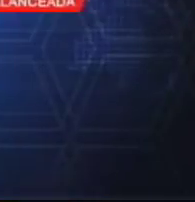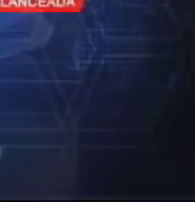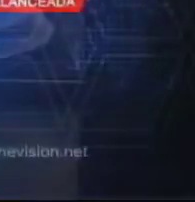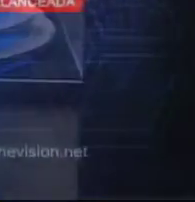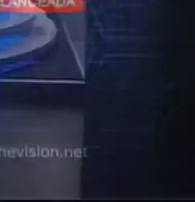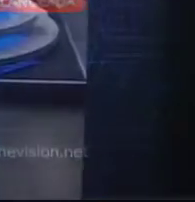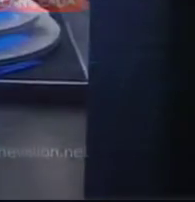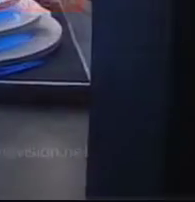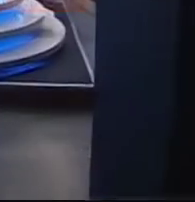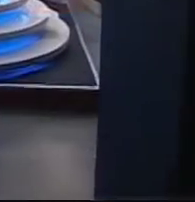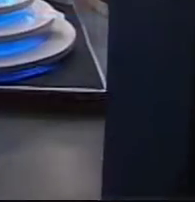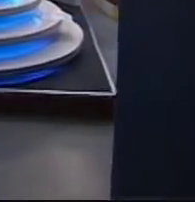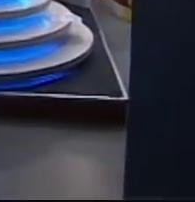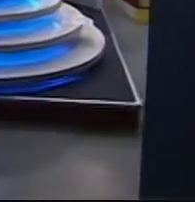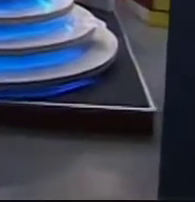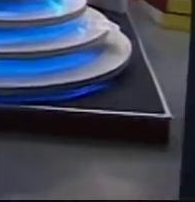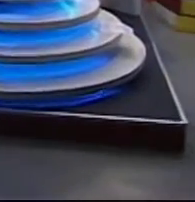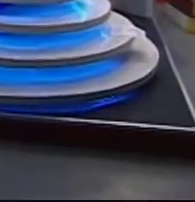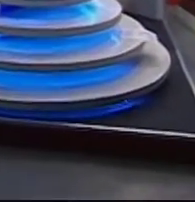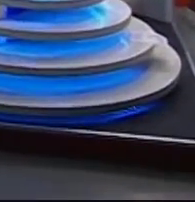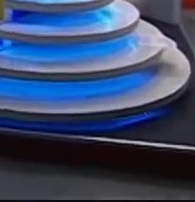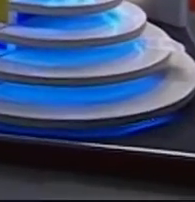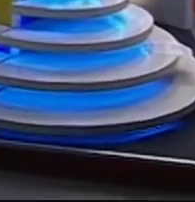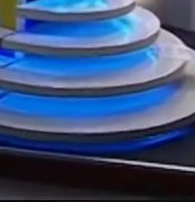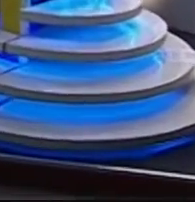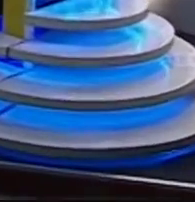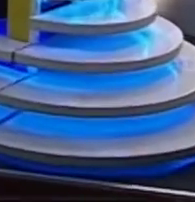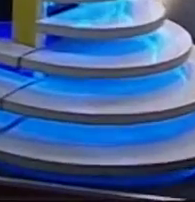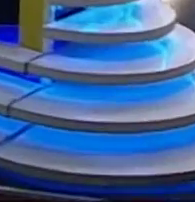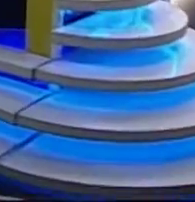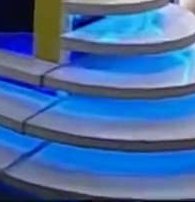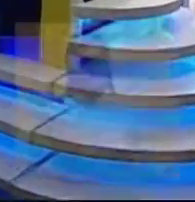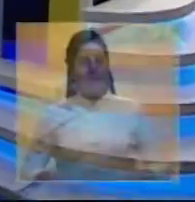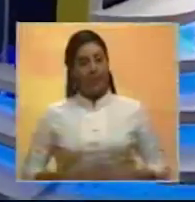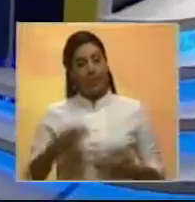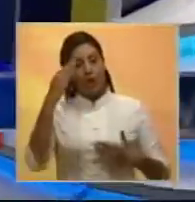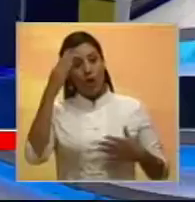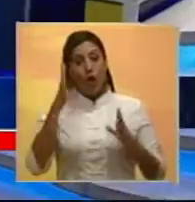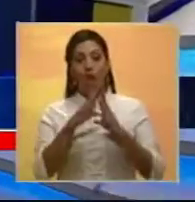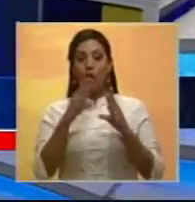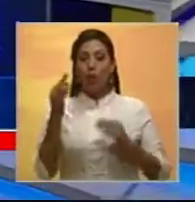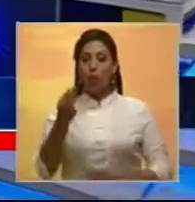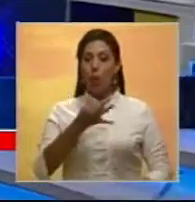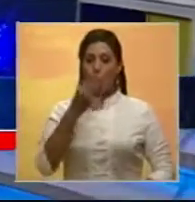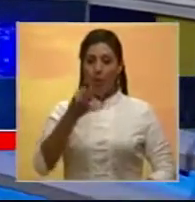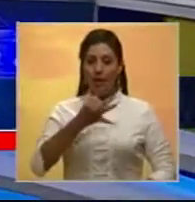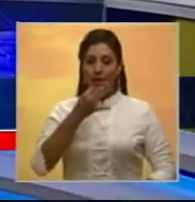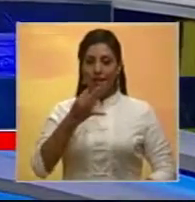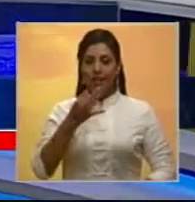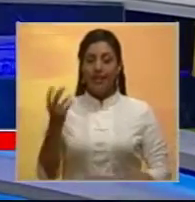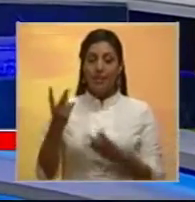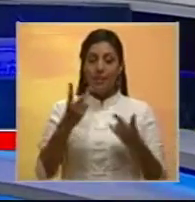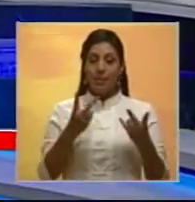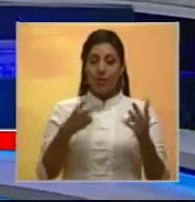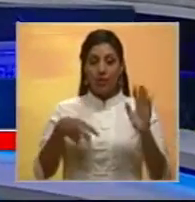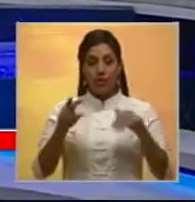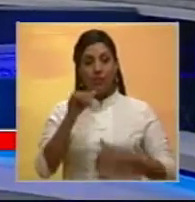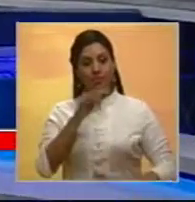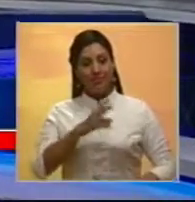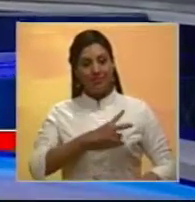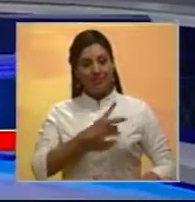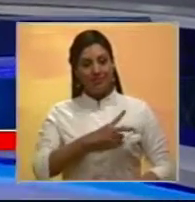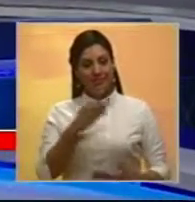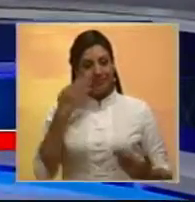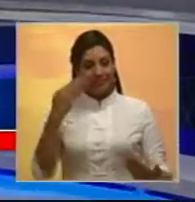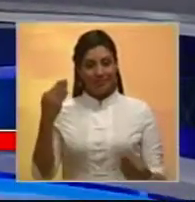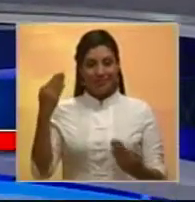Noticiero Venevisión. Información justa y balanceada. ¿Qué tal, amigos? Tengan todos muy buenas tardes. Bienvenidos a la emisión